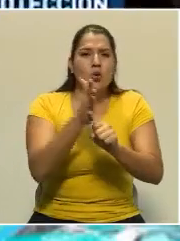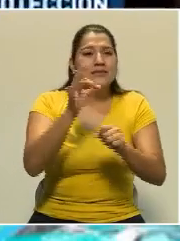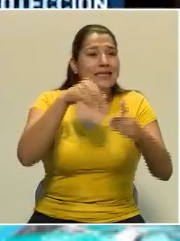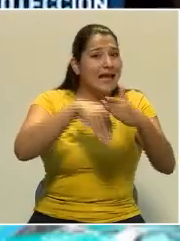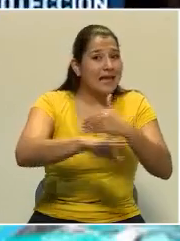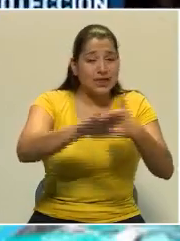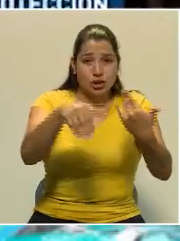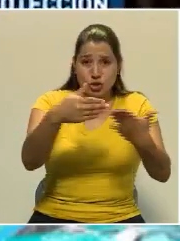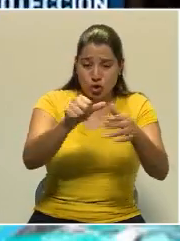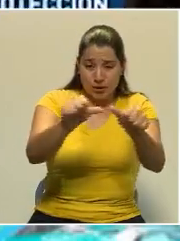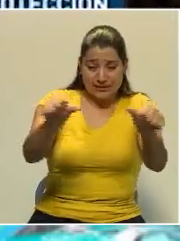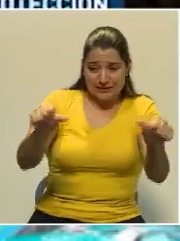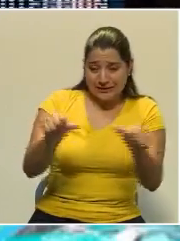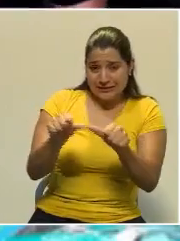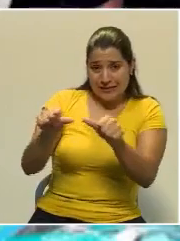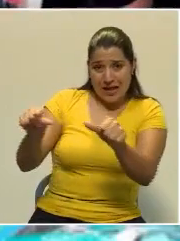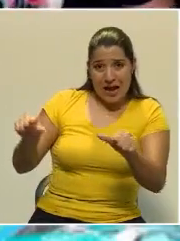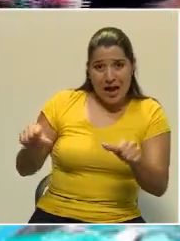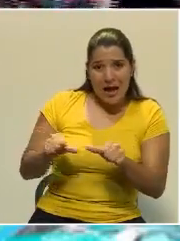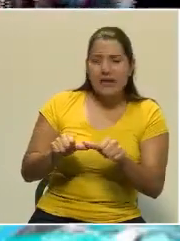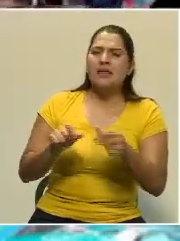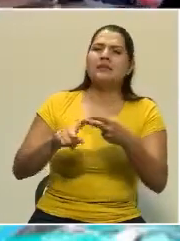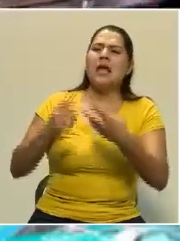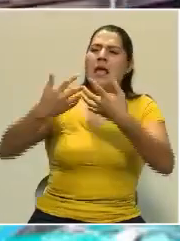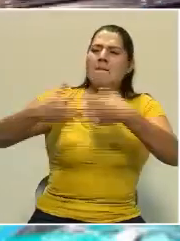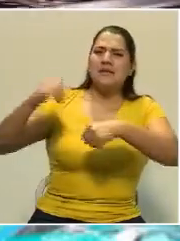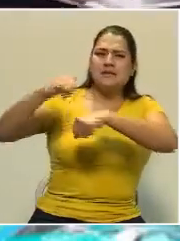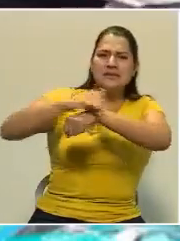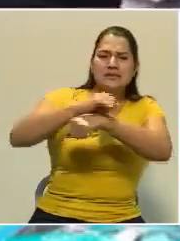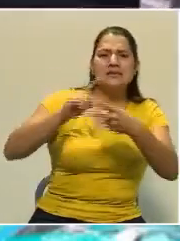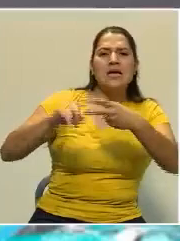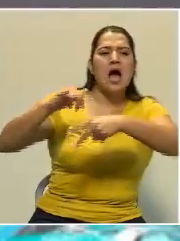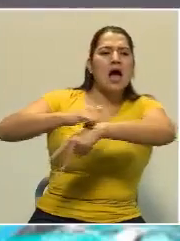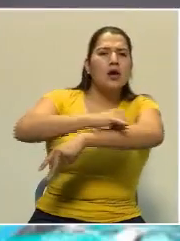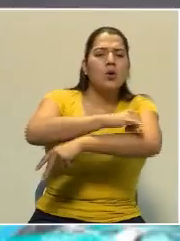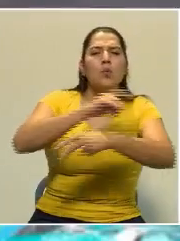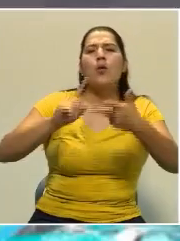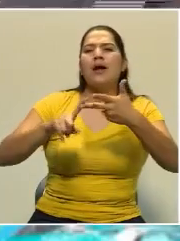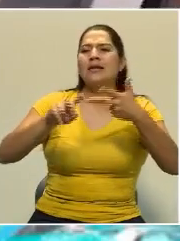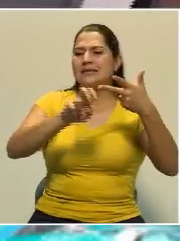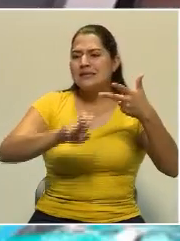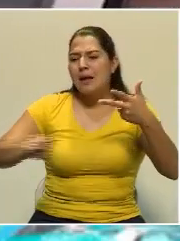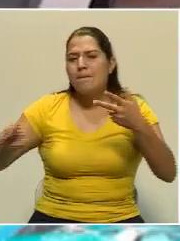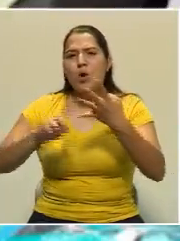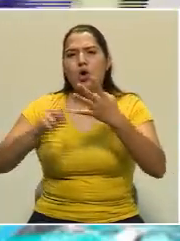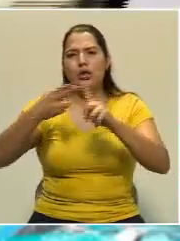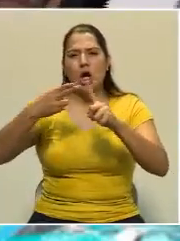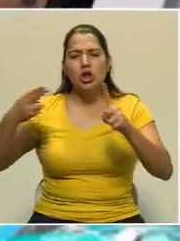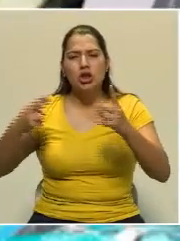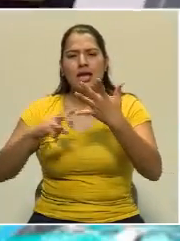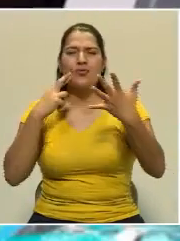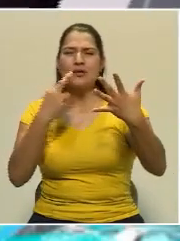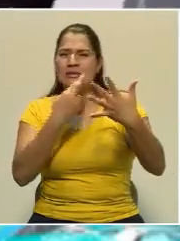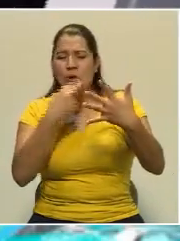subsectores, desde líneas aéreas, aeropuertos, transporte, hoteles, restaurantes y todos